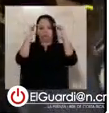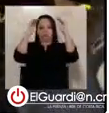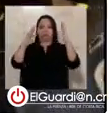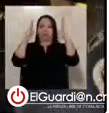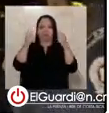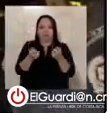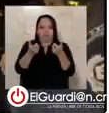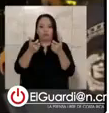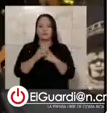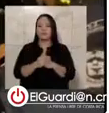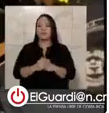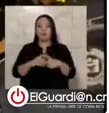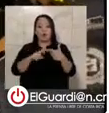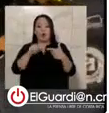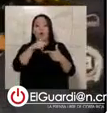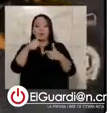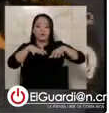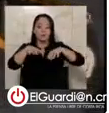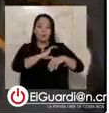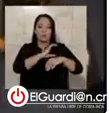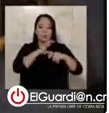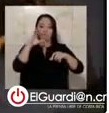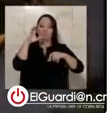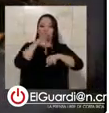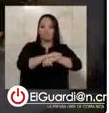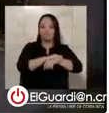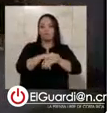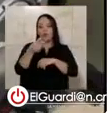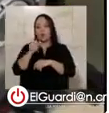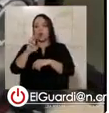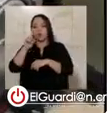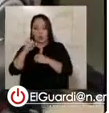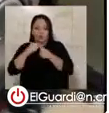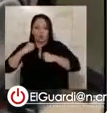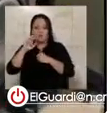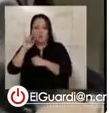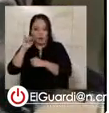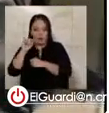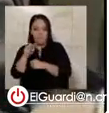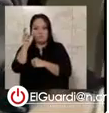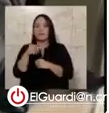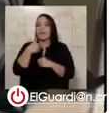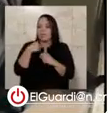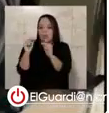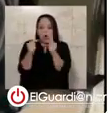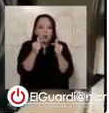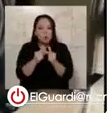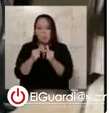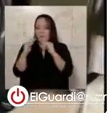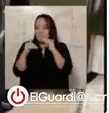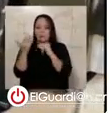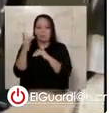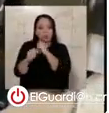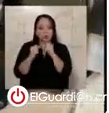de las acciones policiales fue la captura del Gordo Ramos en Punta Arenas, famoso por tener una banda de sicarios, todos menores de